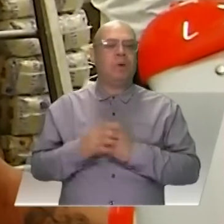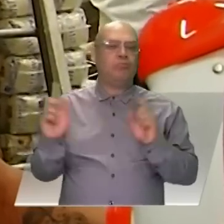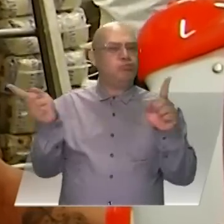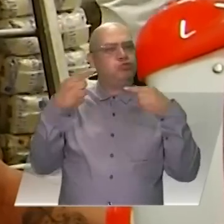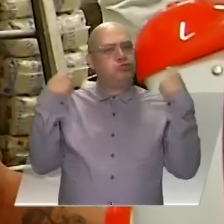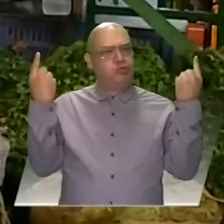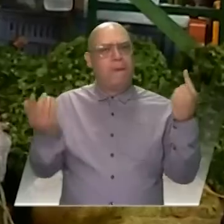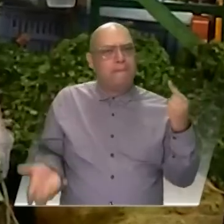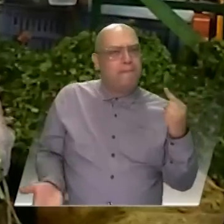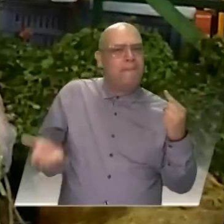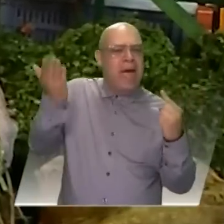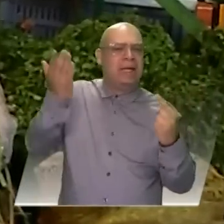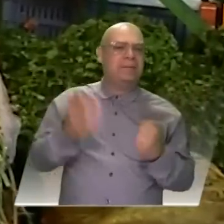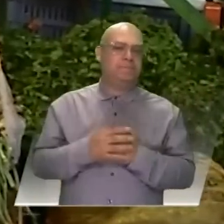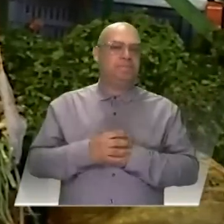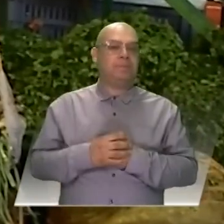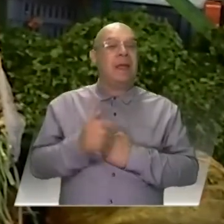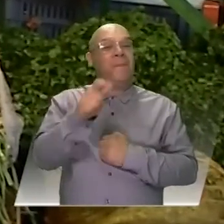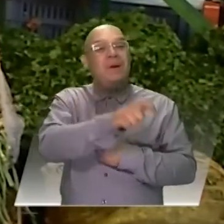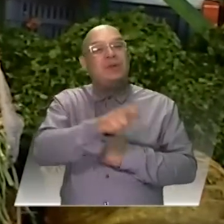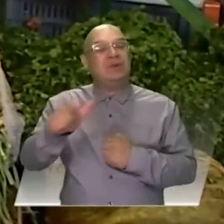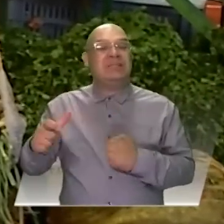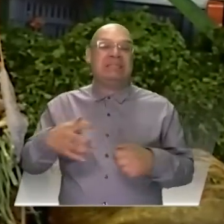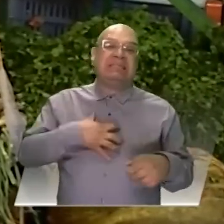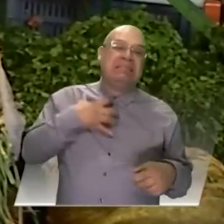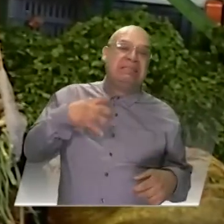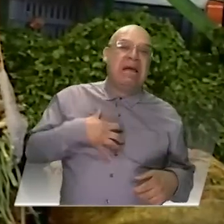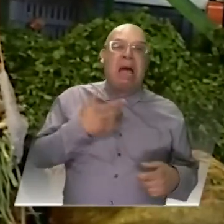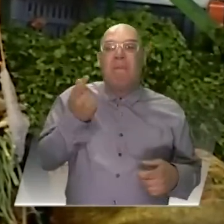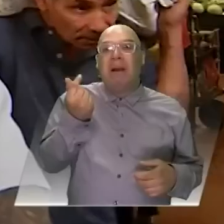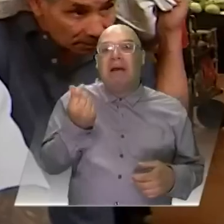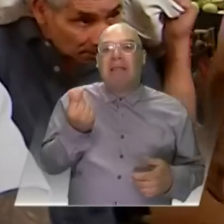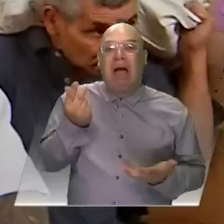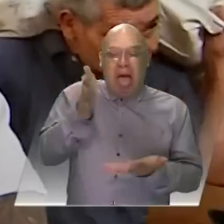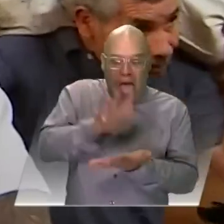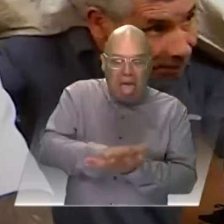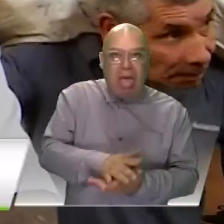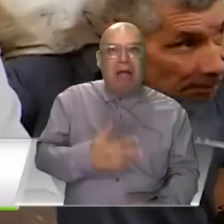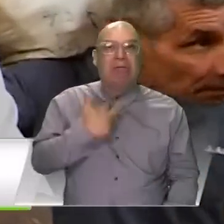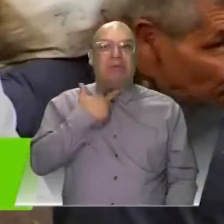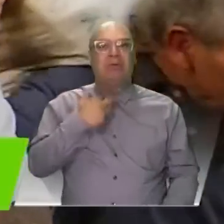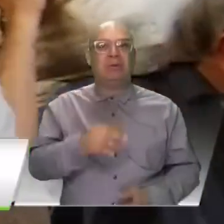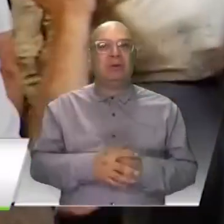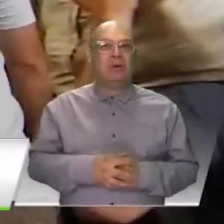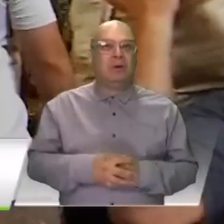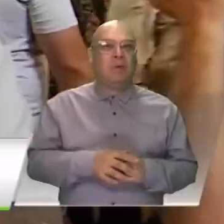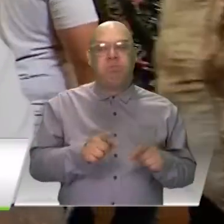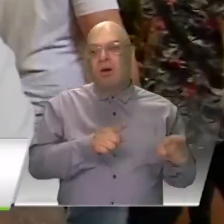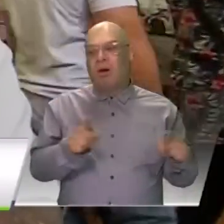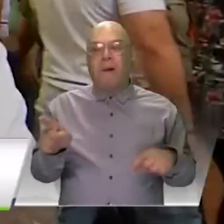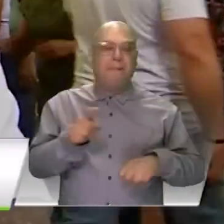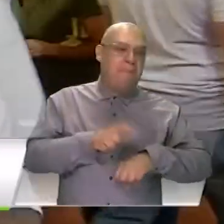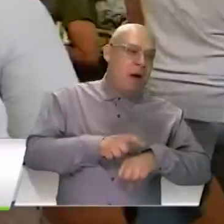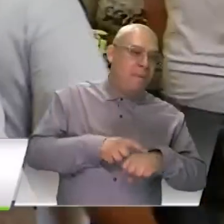incrementado pues como de precio. Los ciudadanos se quejan porque la plata no alcanza. Mucha cosita, la papa,